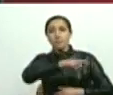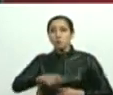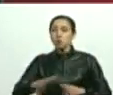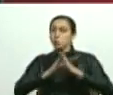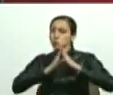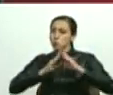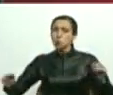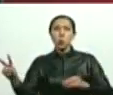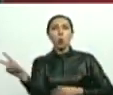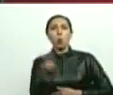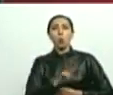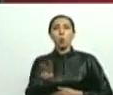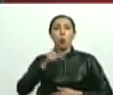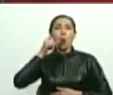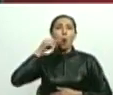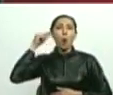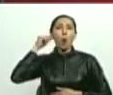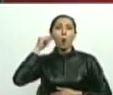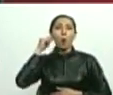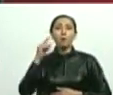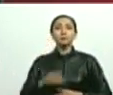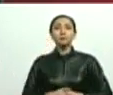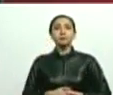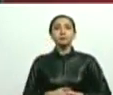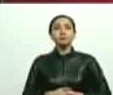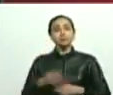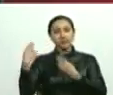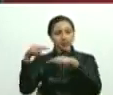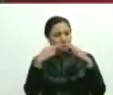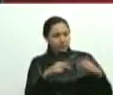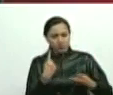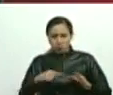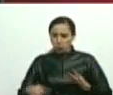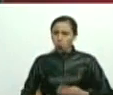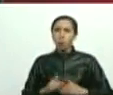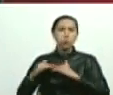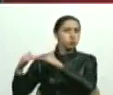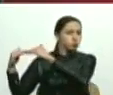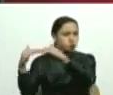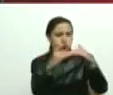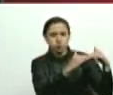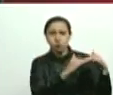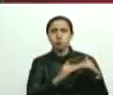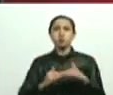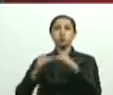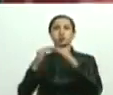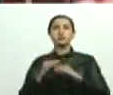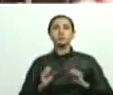las venezolanas, en igualdad de condiciones, en igualdad de oportunidades.